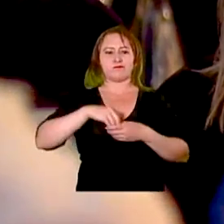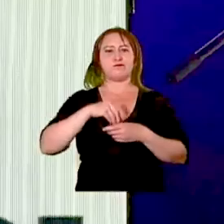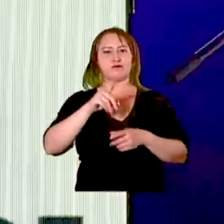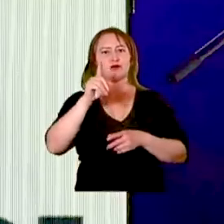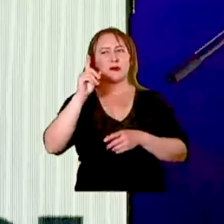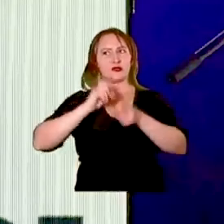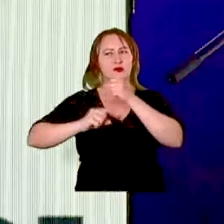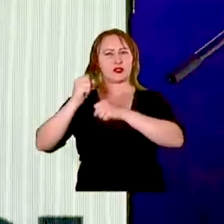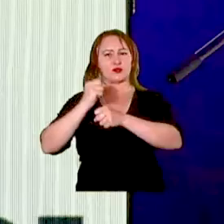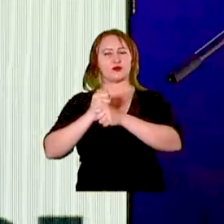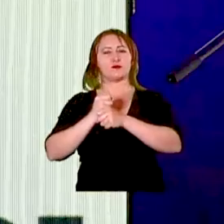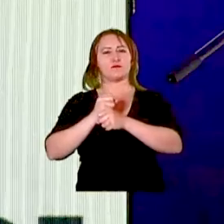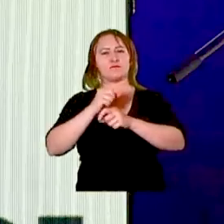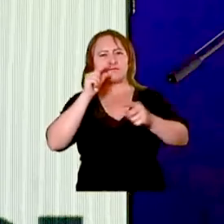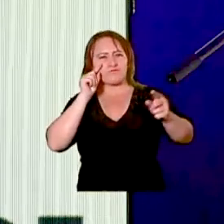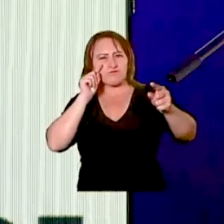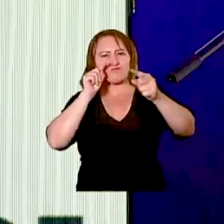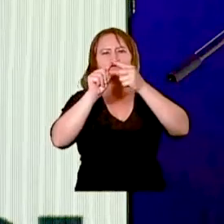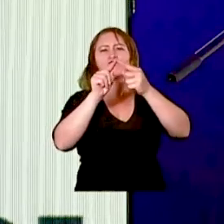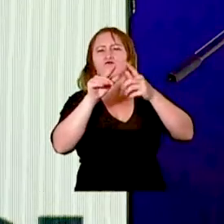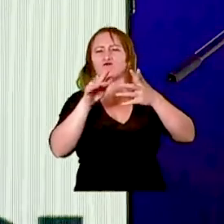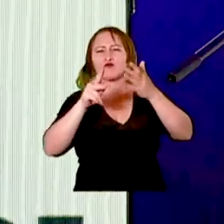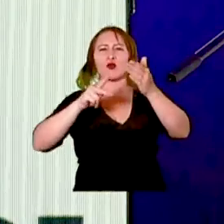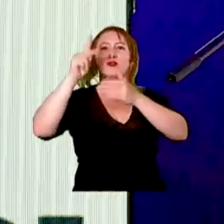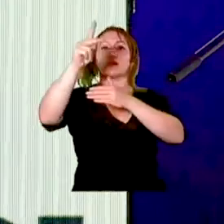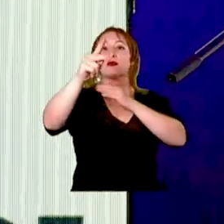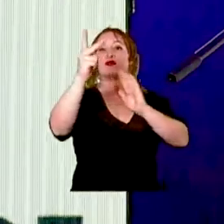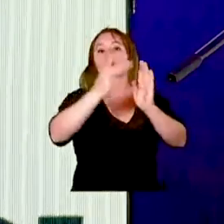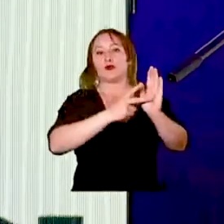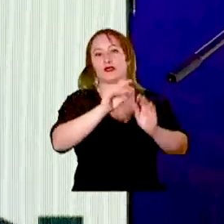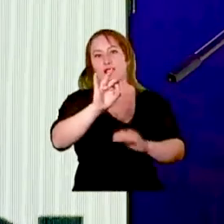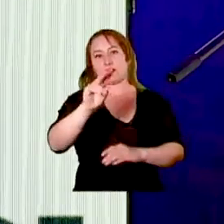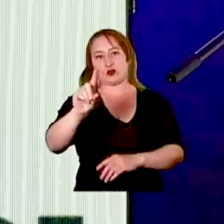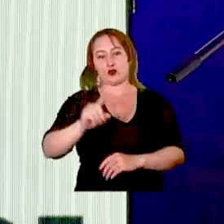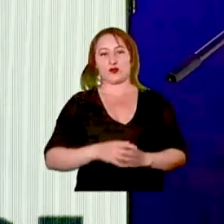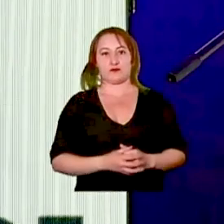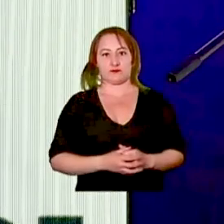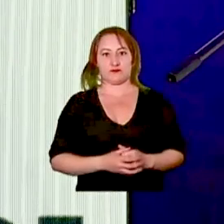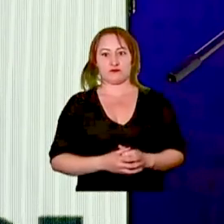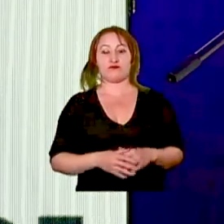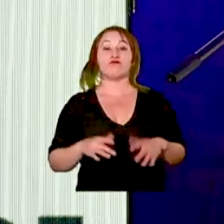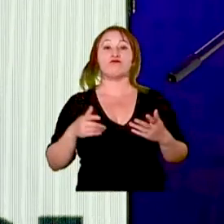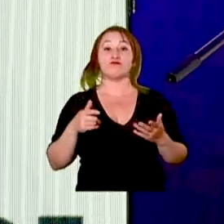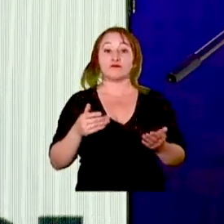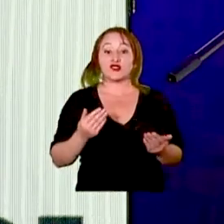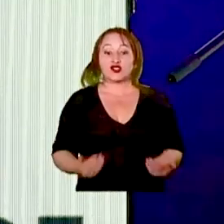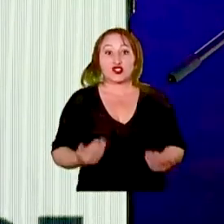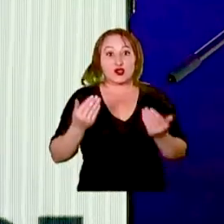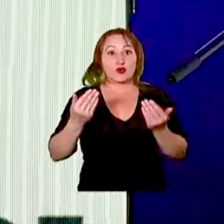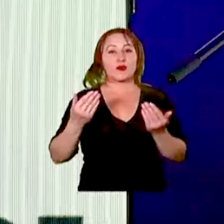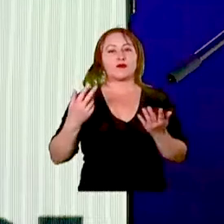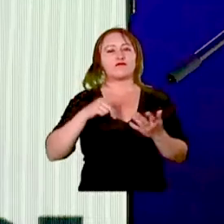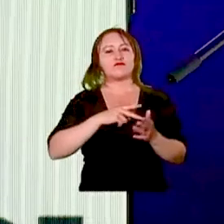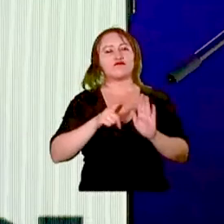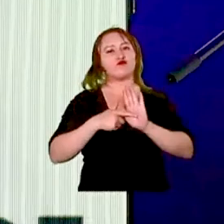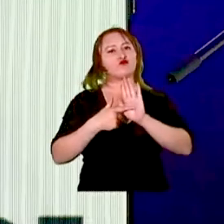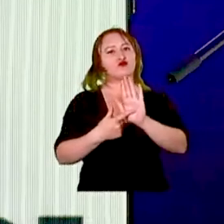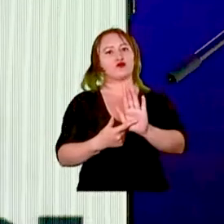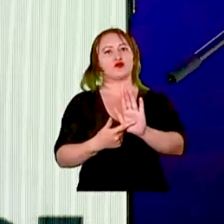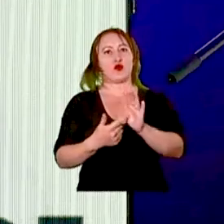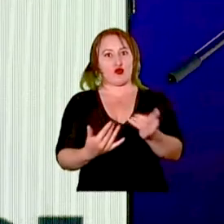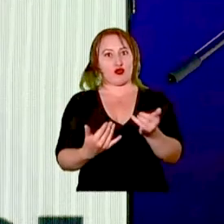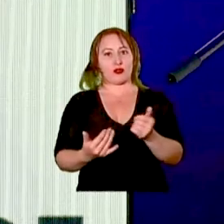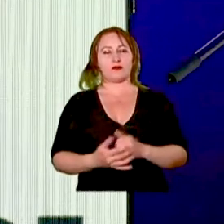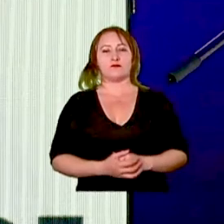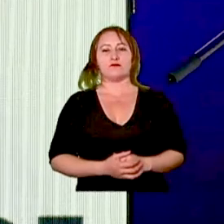el año pasado, metas proyectadas hasta el 2031, es el que ha permitido mostrarles, como lo vamos a hacer